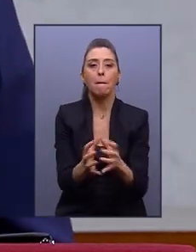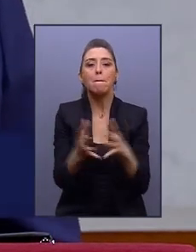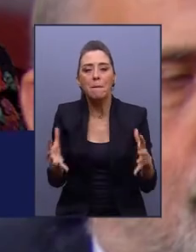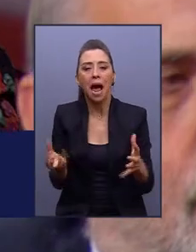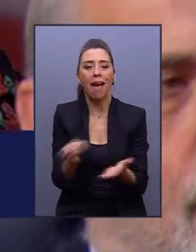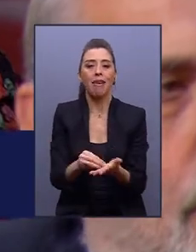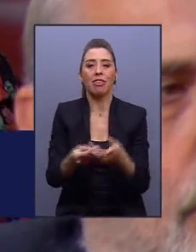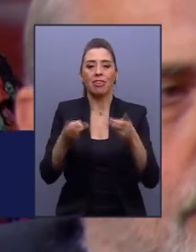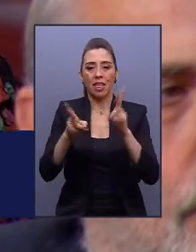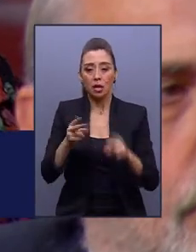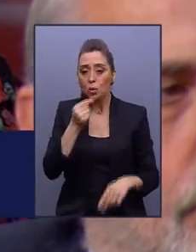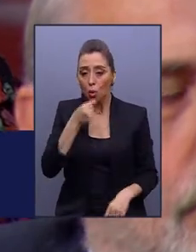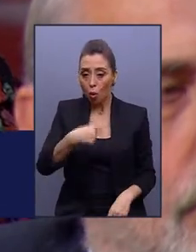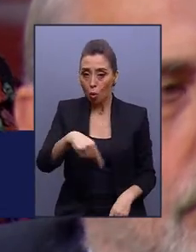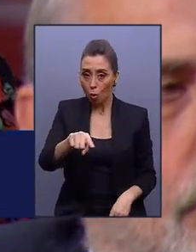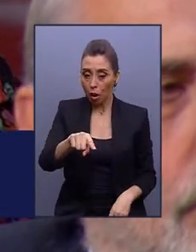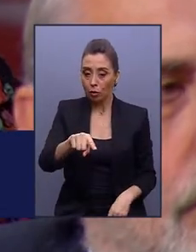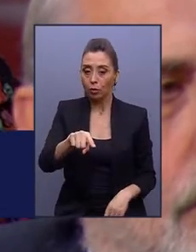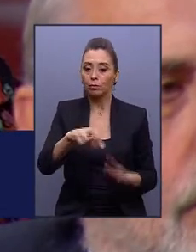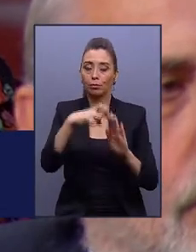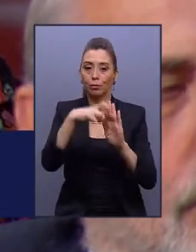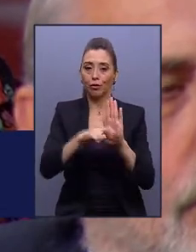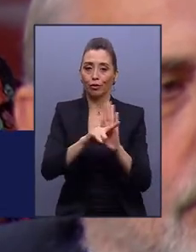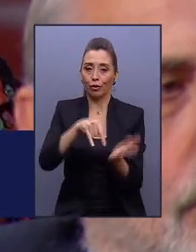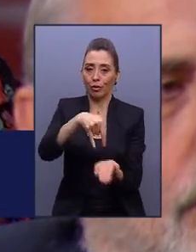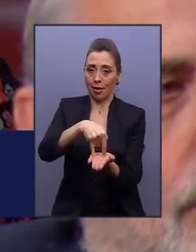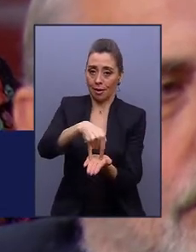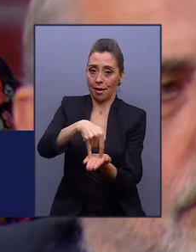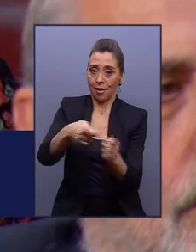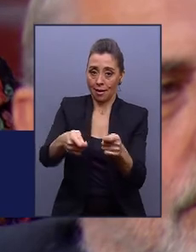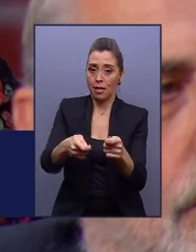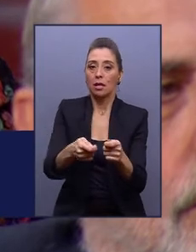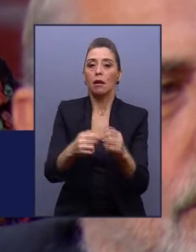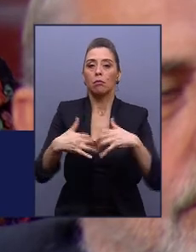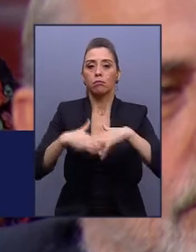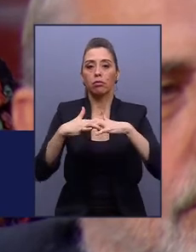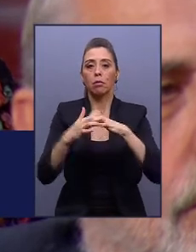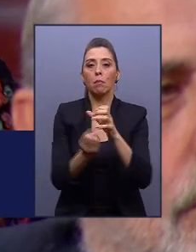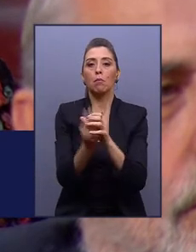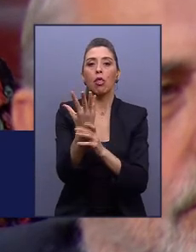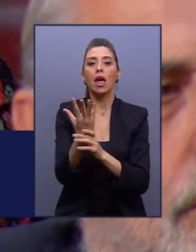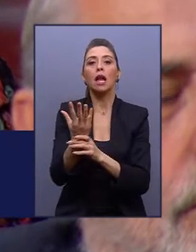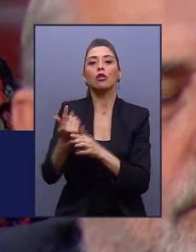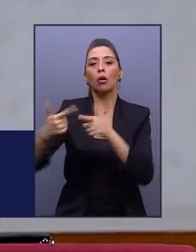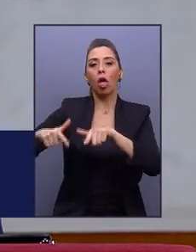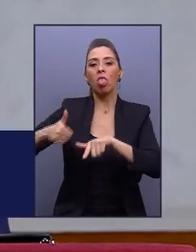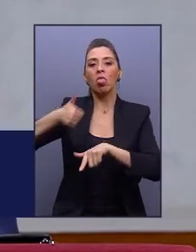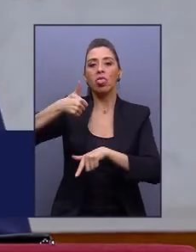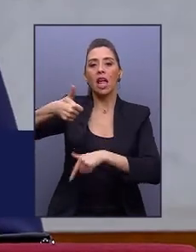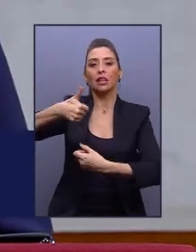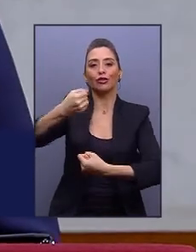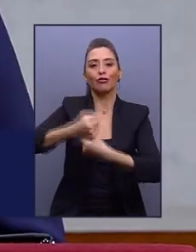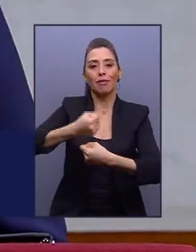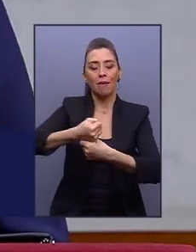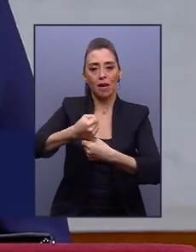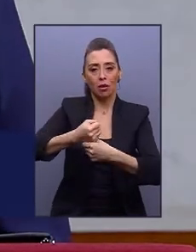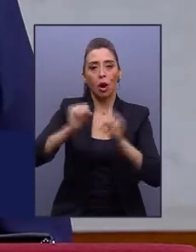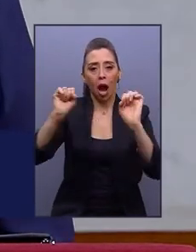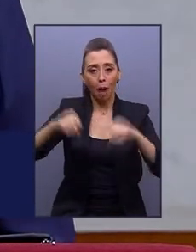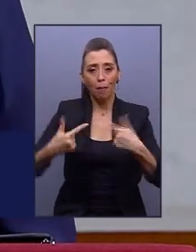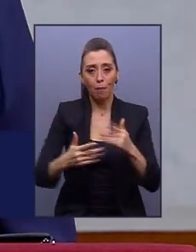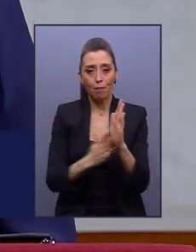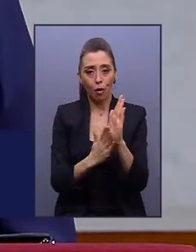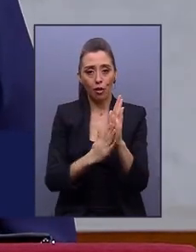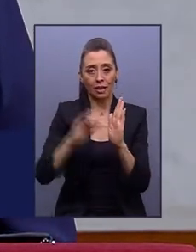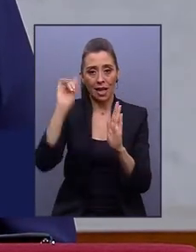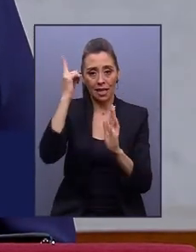derechos. Pronto enviaremos el proyecto de ley que fortalece y moderniza la dirección del trabajo. Aprobamos la Política Nacional